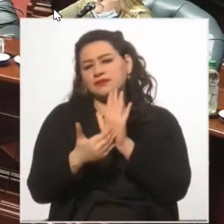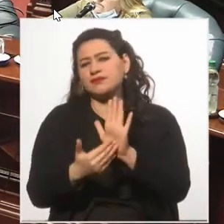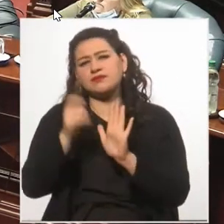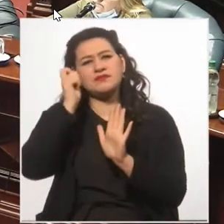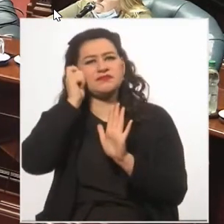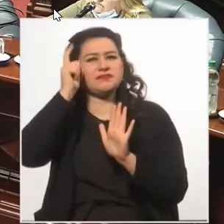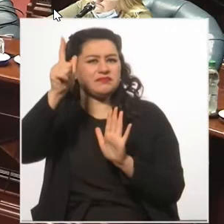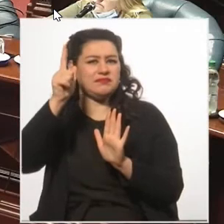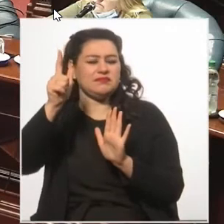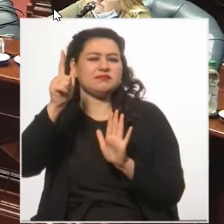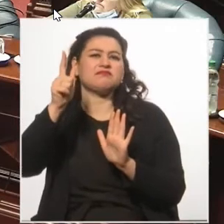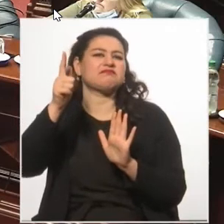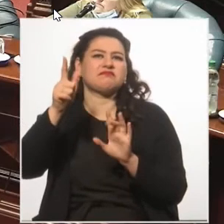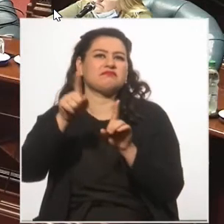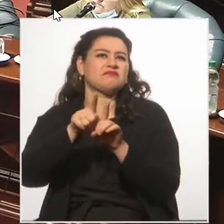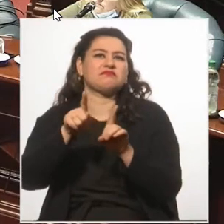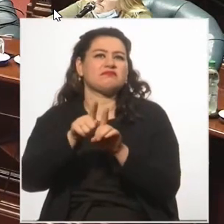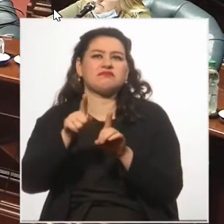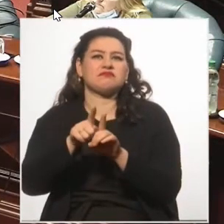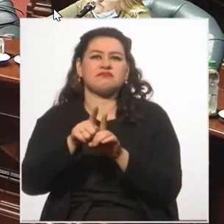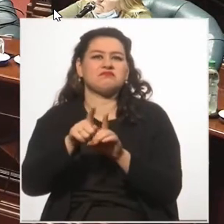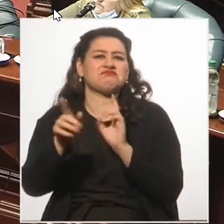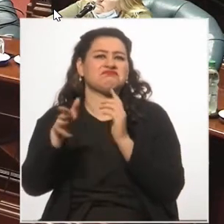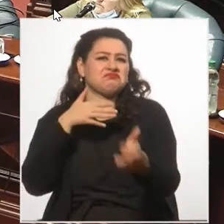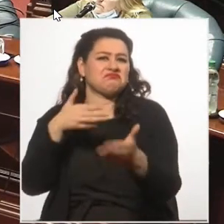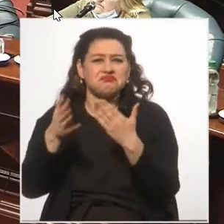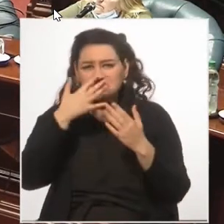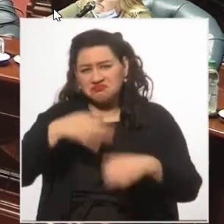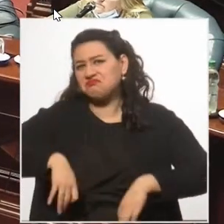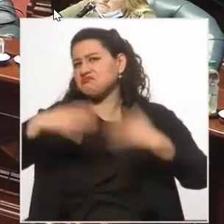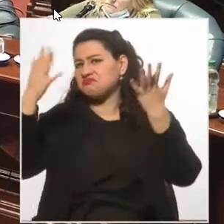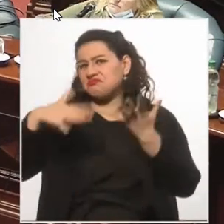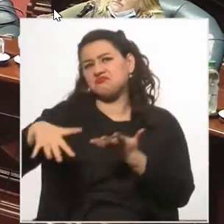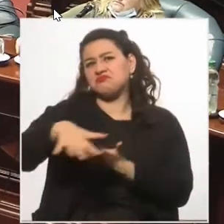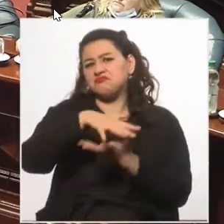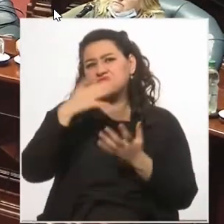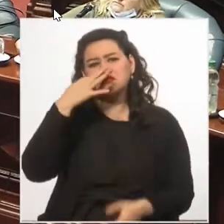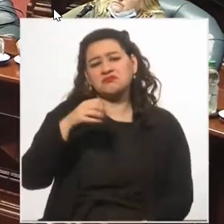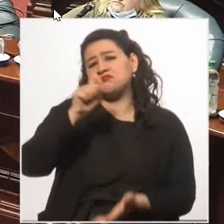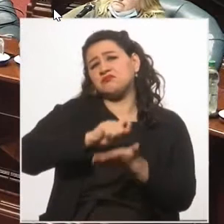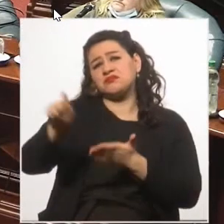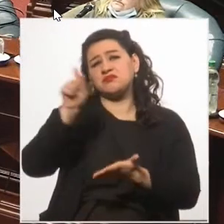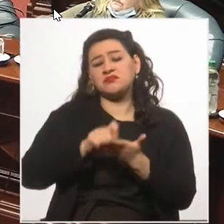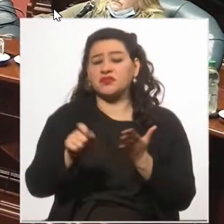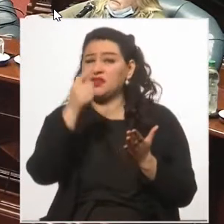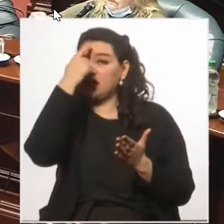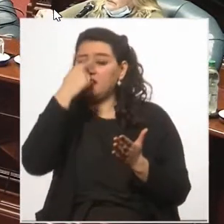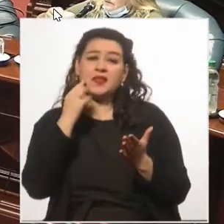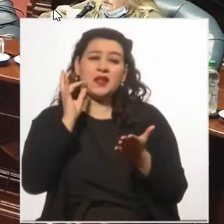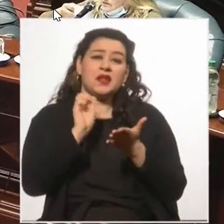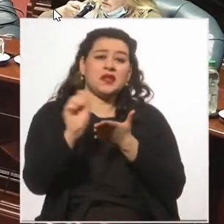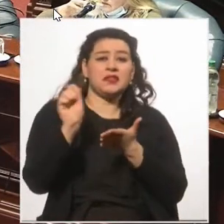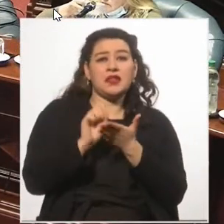intelectual torremarfilista, totalmente despreocupado de la realidad, como un escritor estilista pendiente